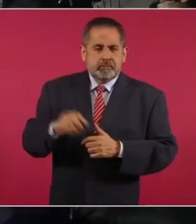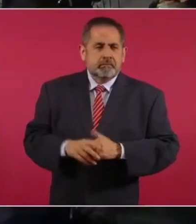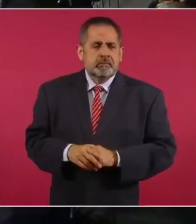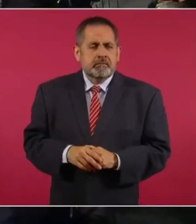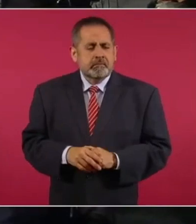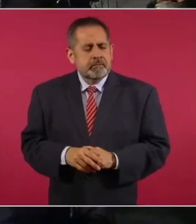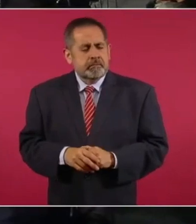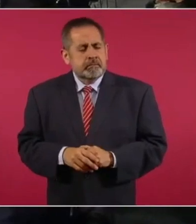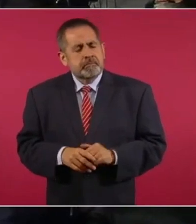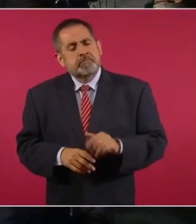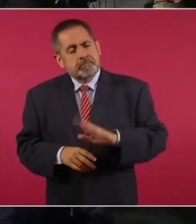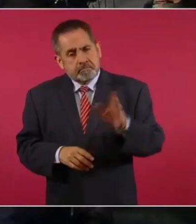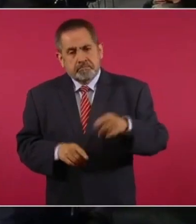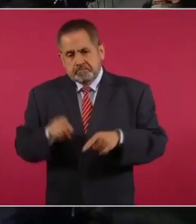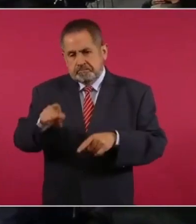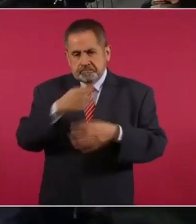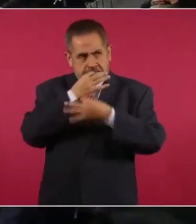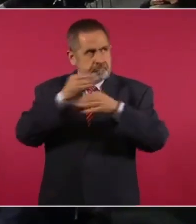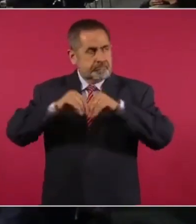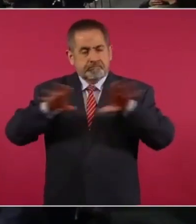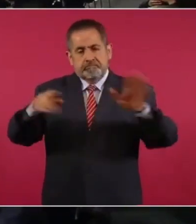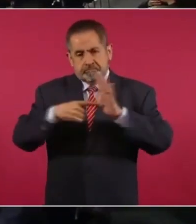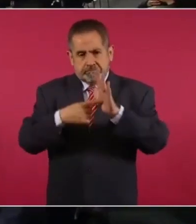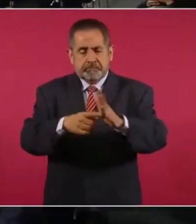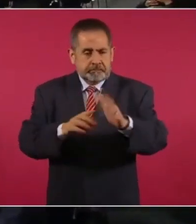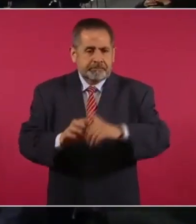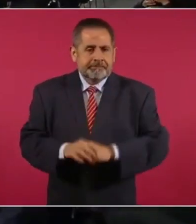Felipe Carrillo Puerto. Bueno, pues ya hiciste la denuncia.